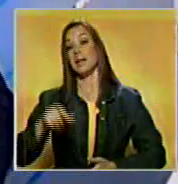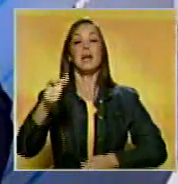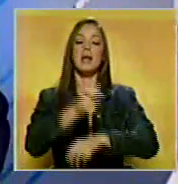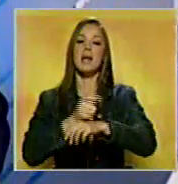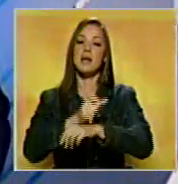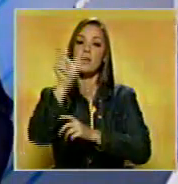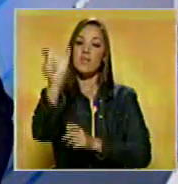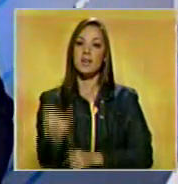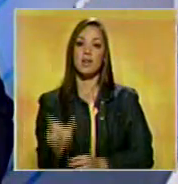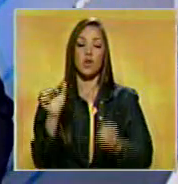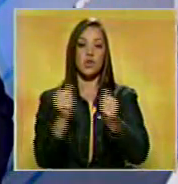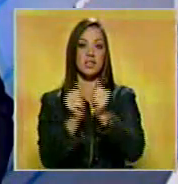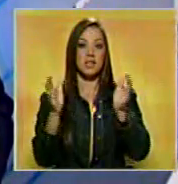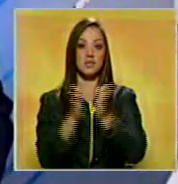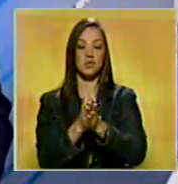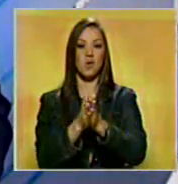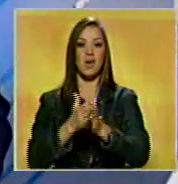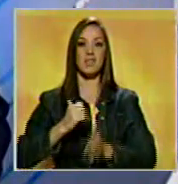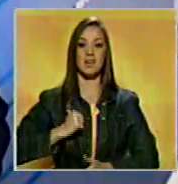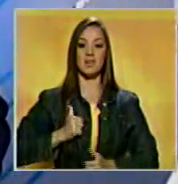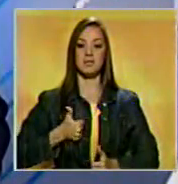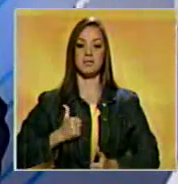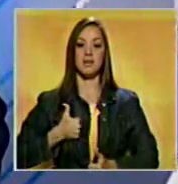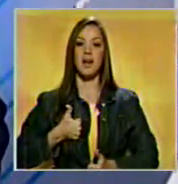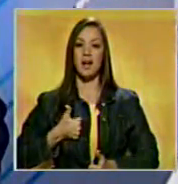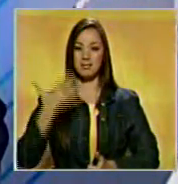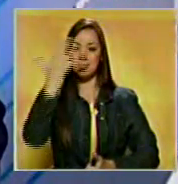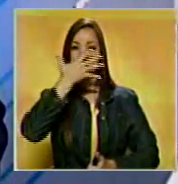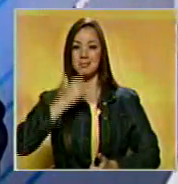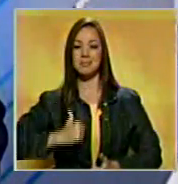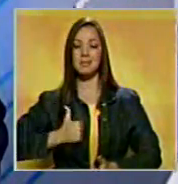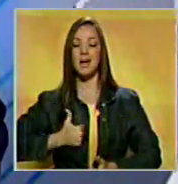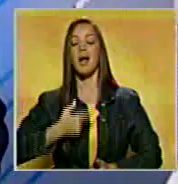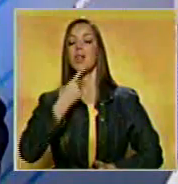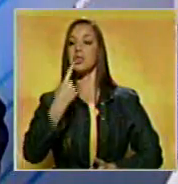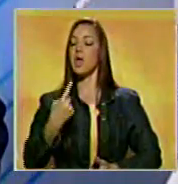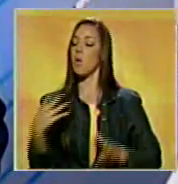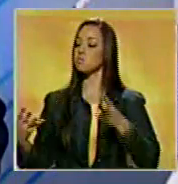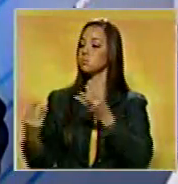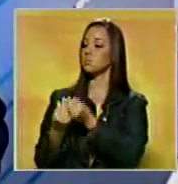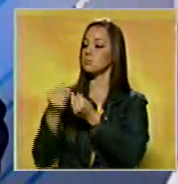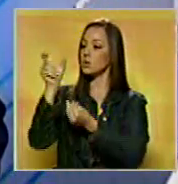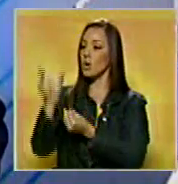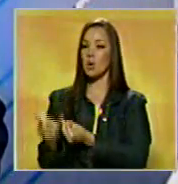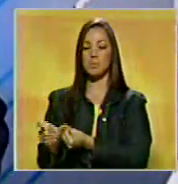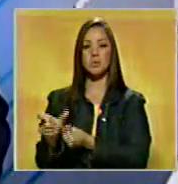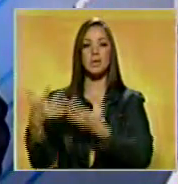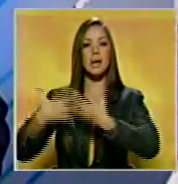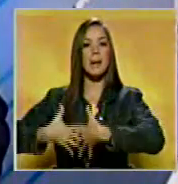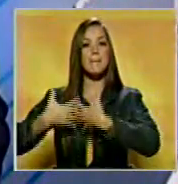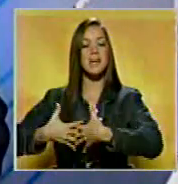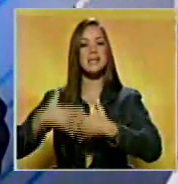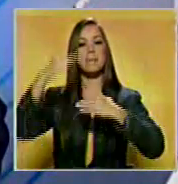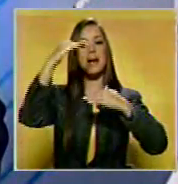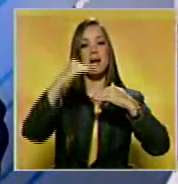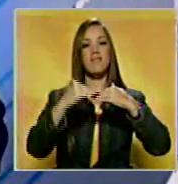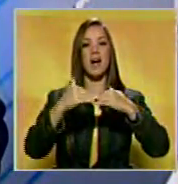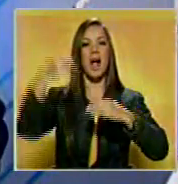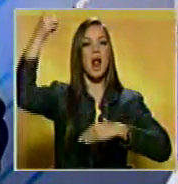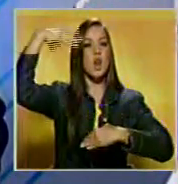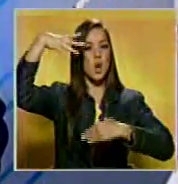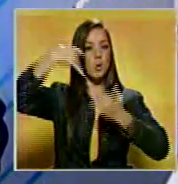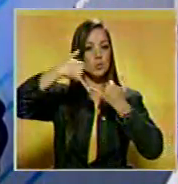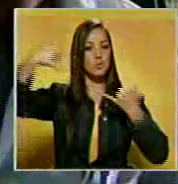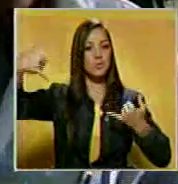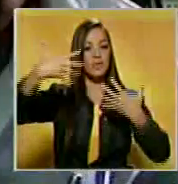El gobernador de Anzoátegui, Aristóbulo Isturiz, se reunió con el sector privado para establecer medidas de ahorro eléctrico en la entidad. Nina Martínez nos amplía